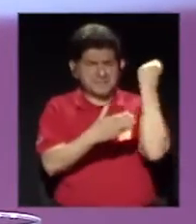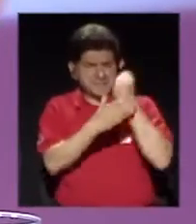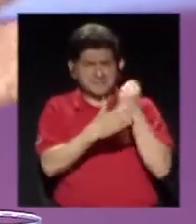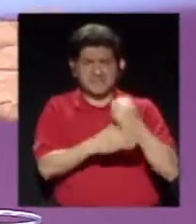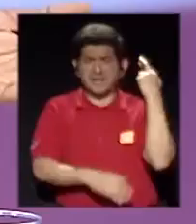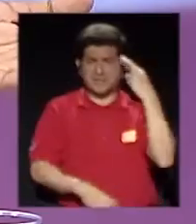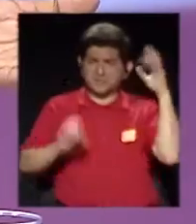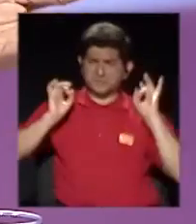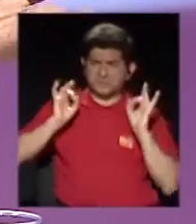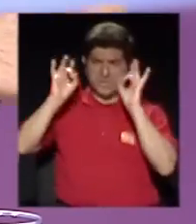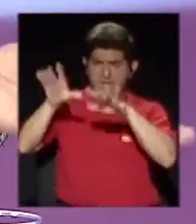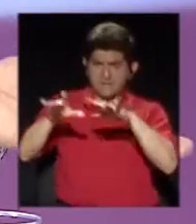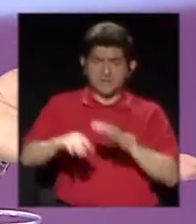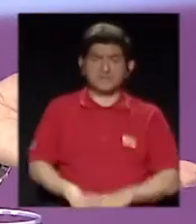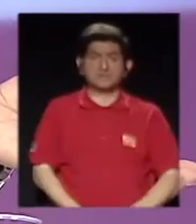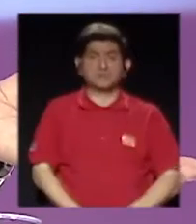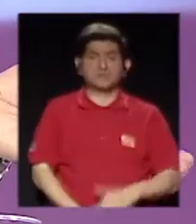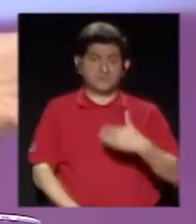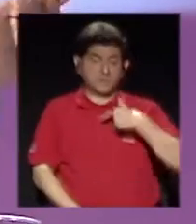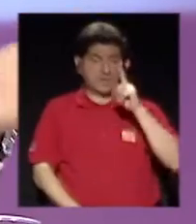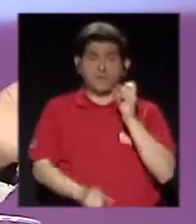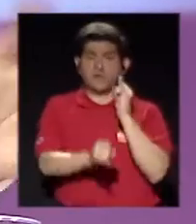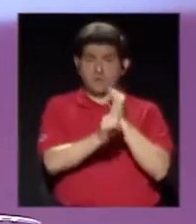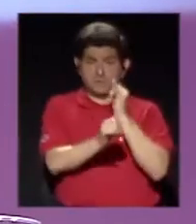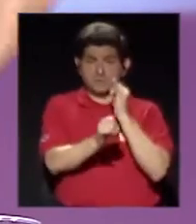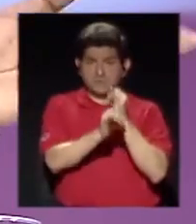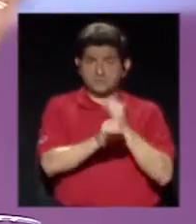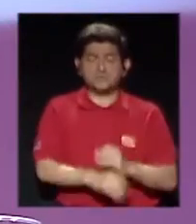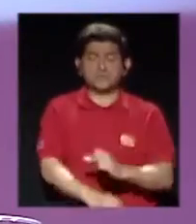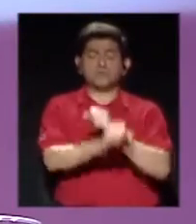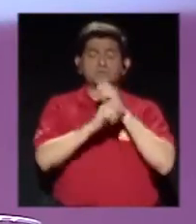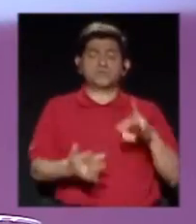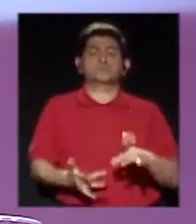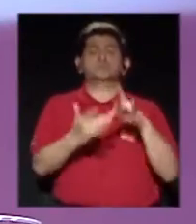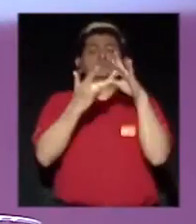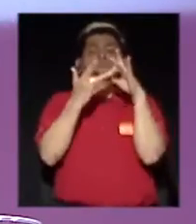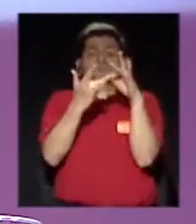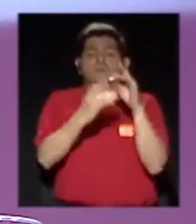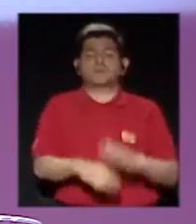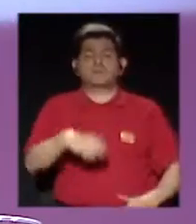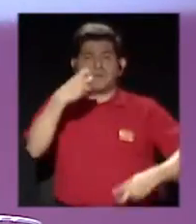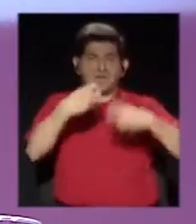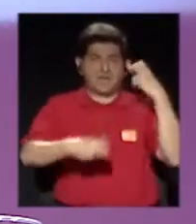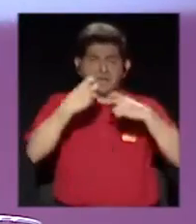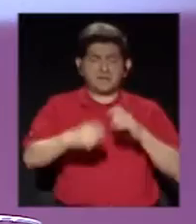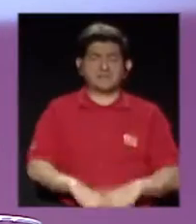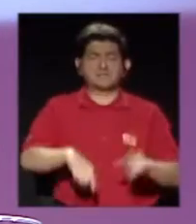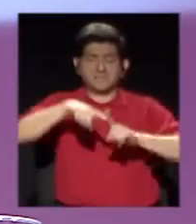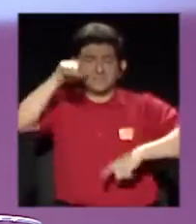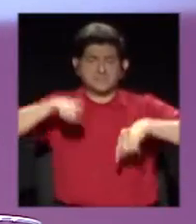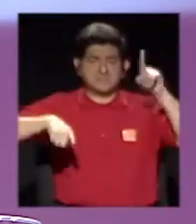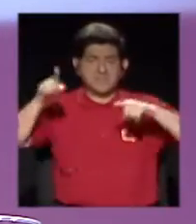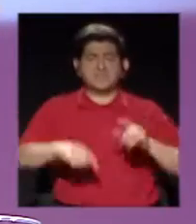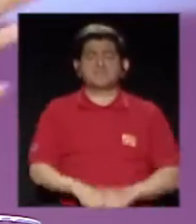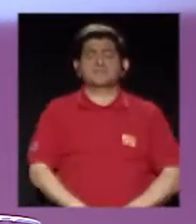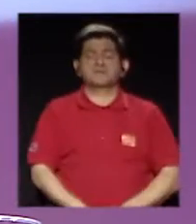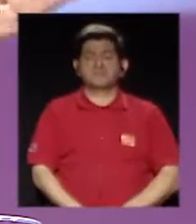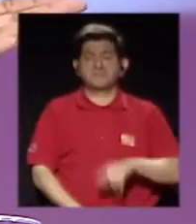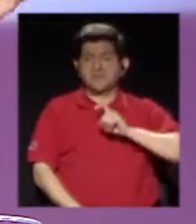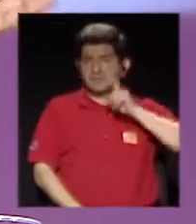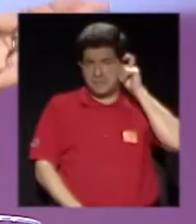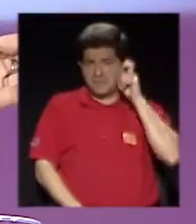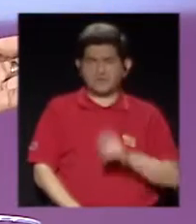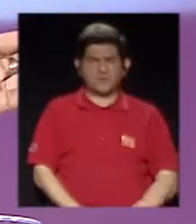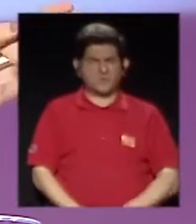odio hay una instancia de seguridad especializada en crímenes de diversidad sexual es decir diríamos